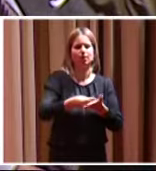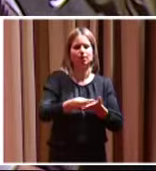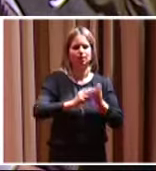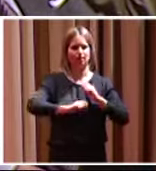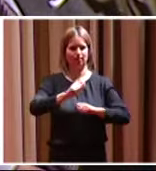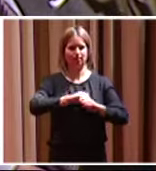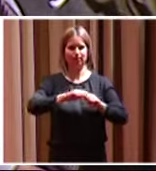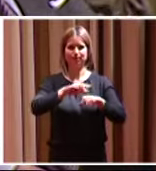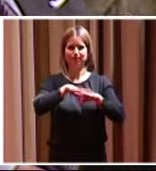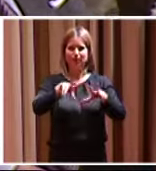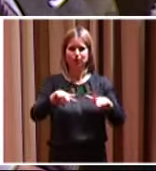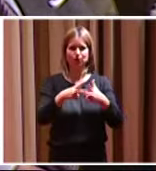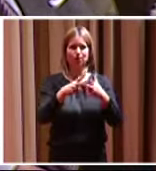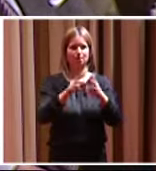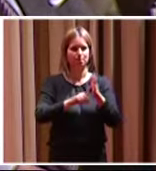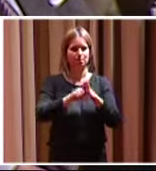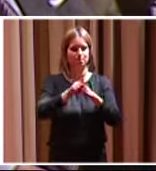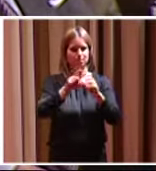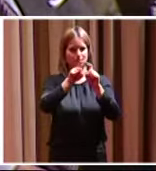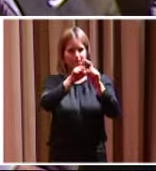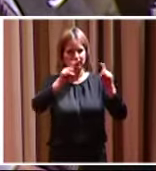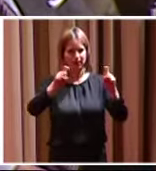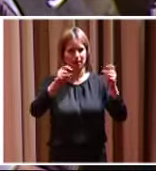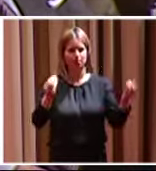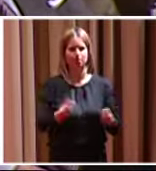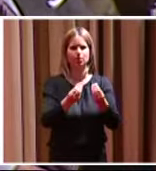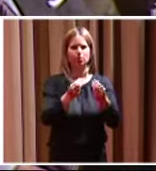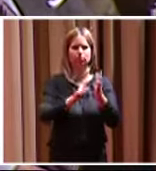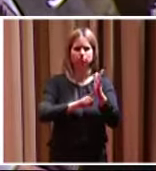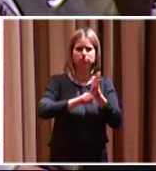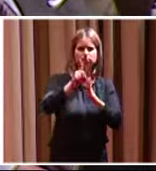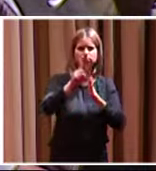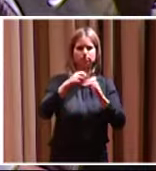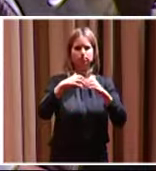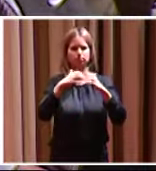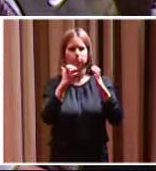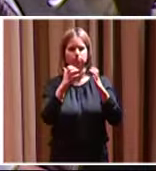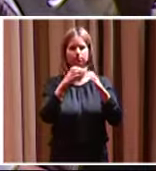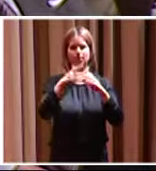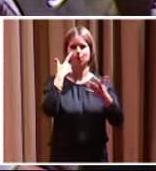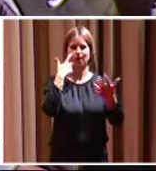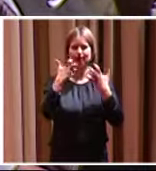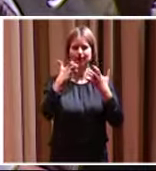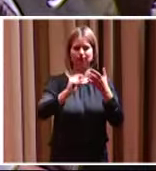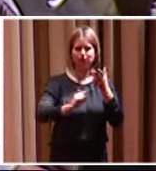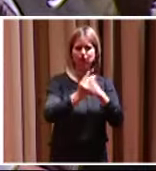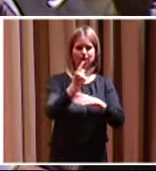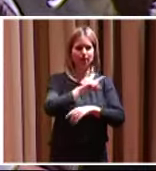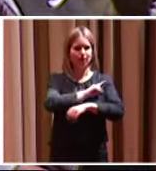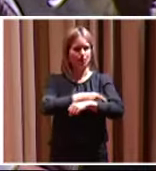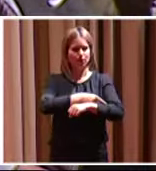tejido social, empresarial, educativo, artístico, innovador,